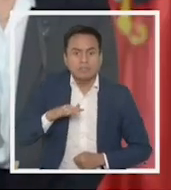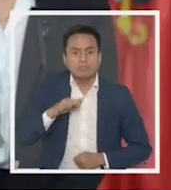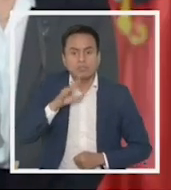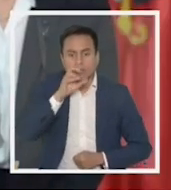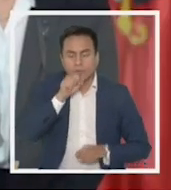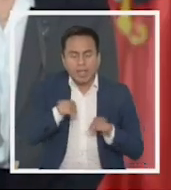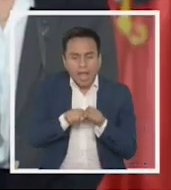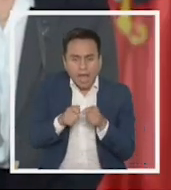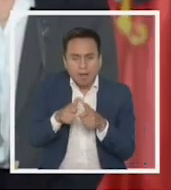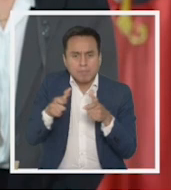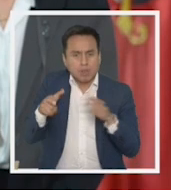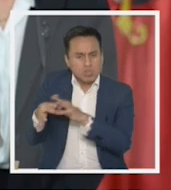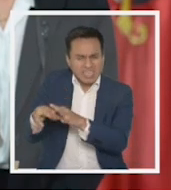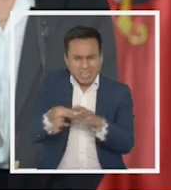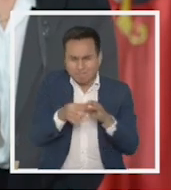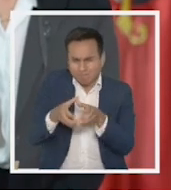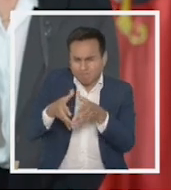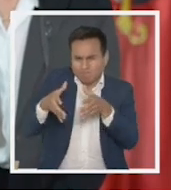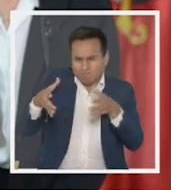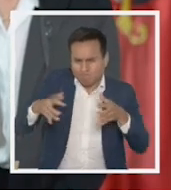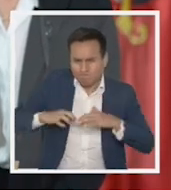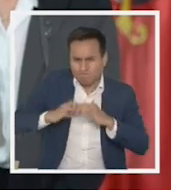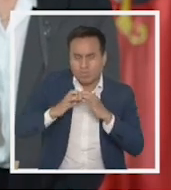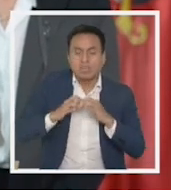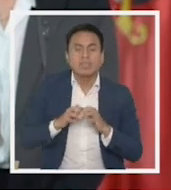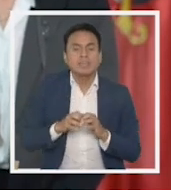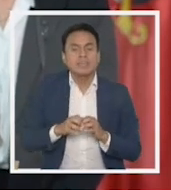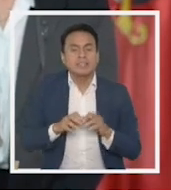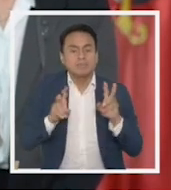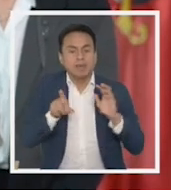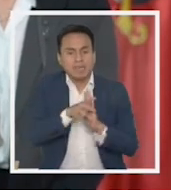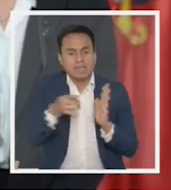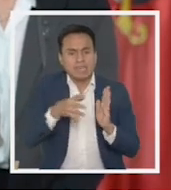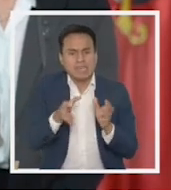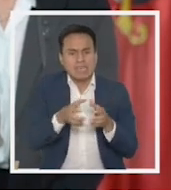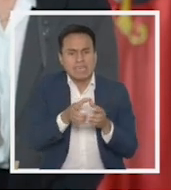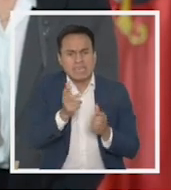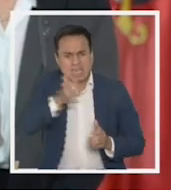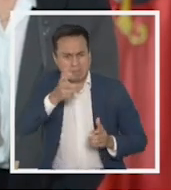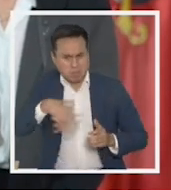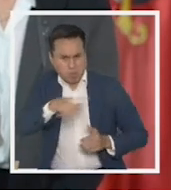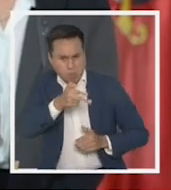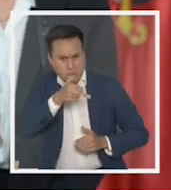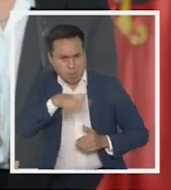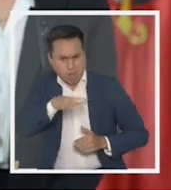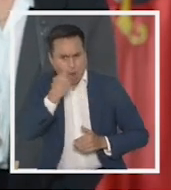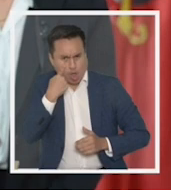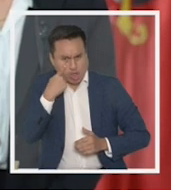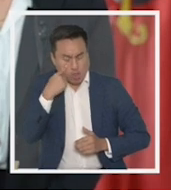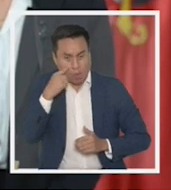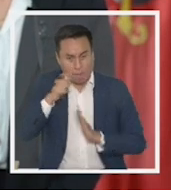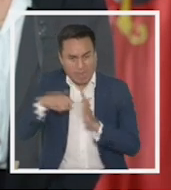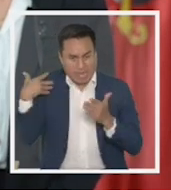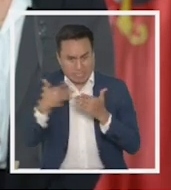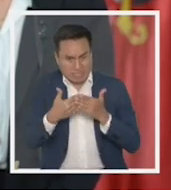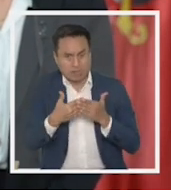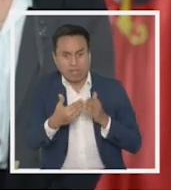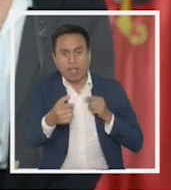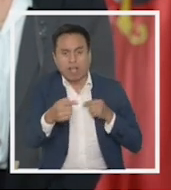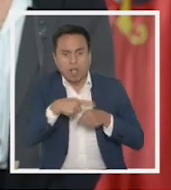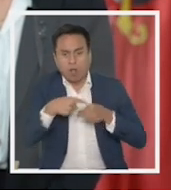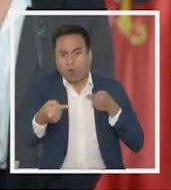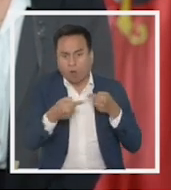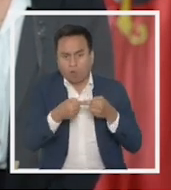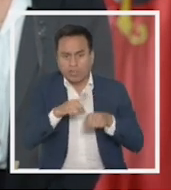crimen, tal como lo hemos conocido en los últimos meses, están contados. Hoy resulta más importante que